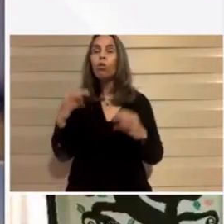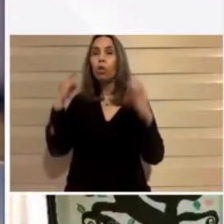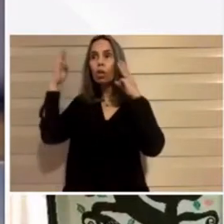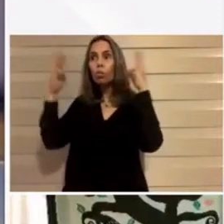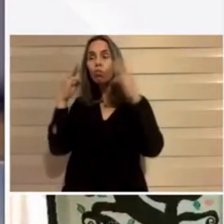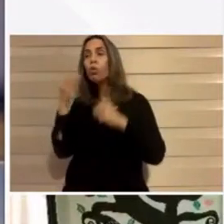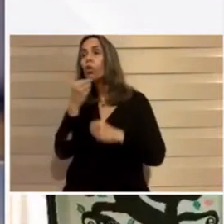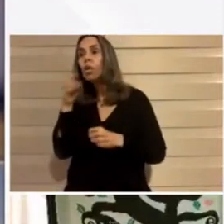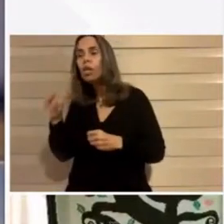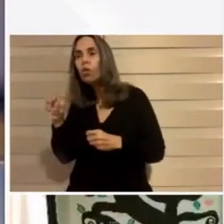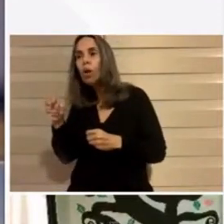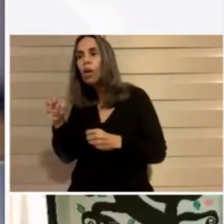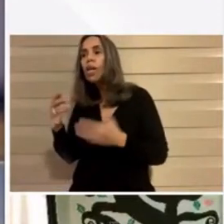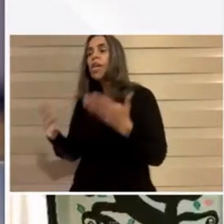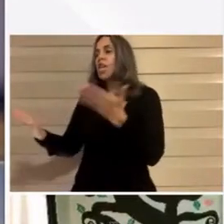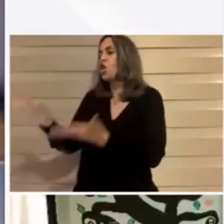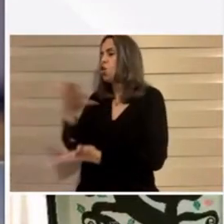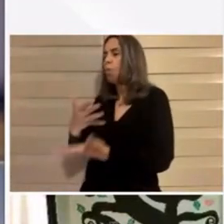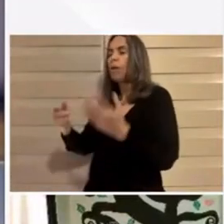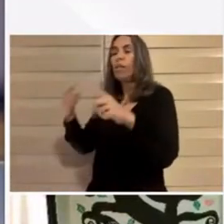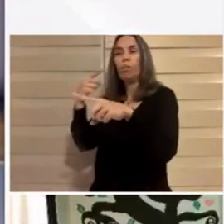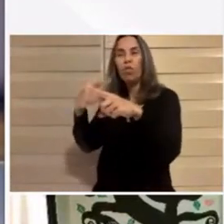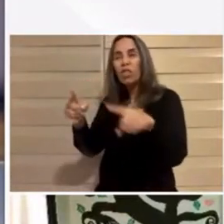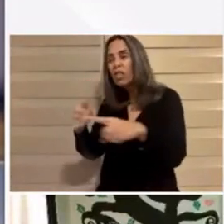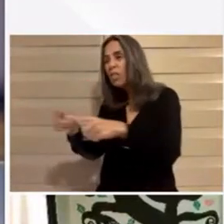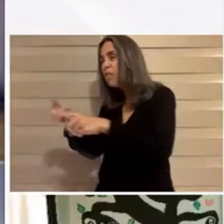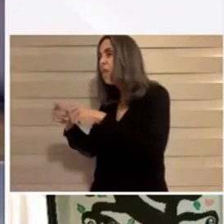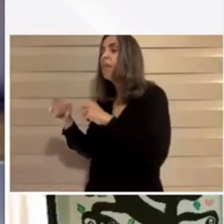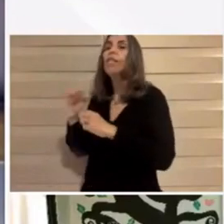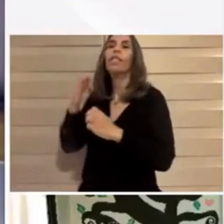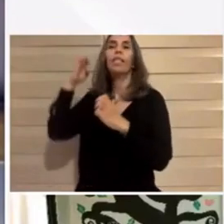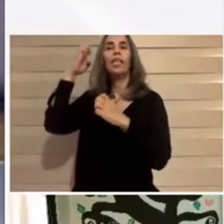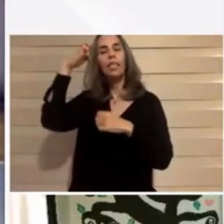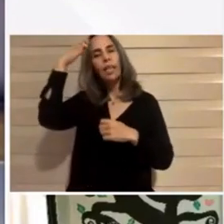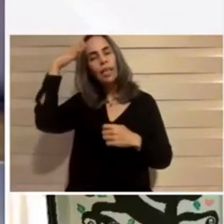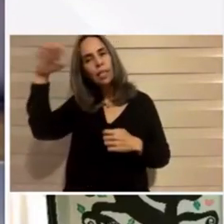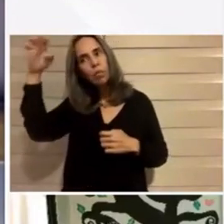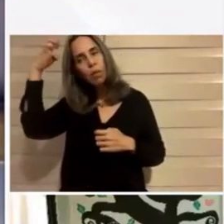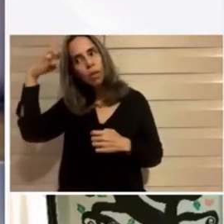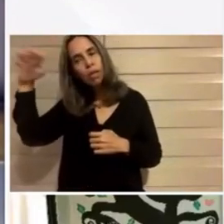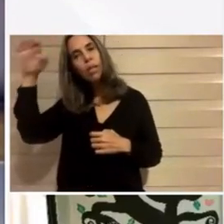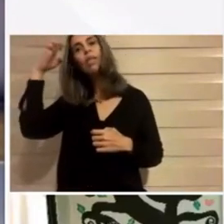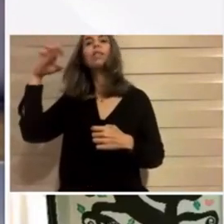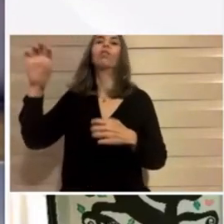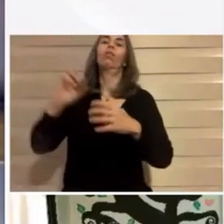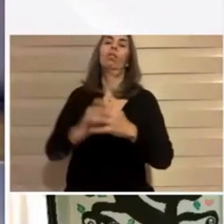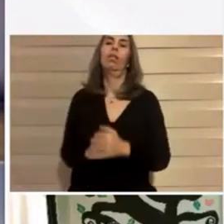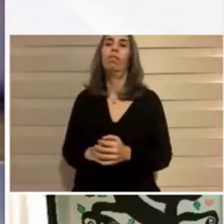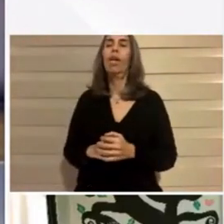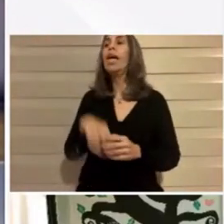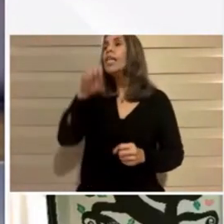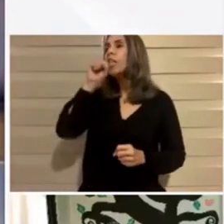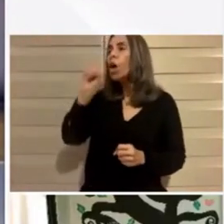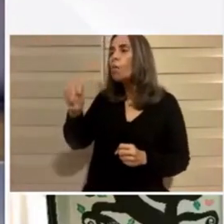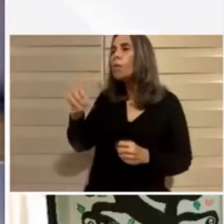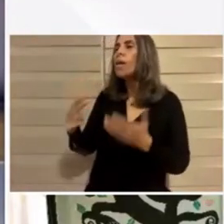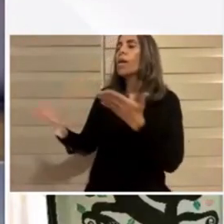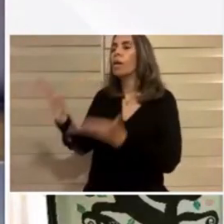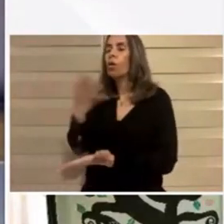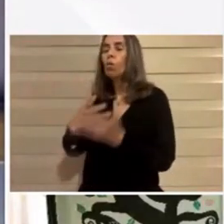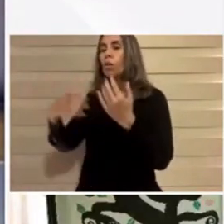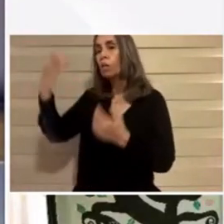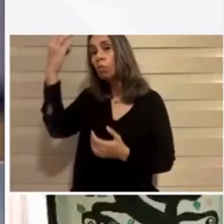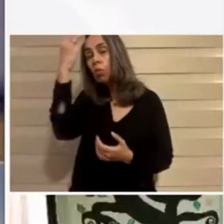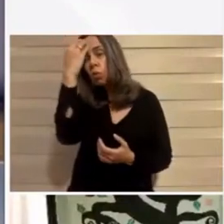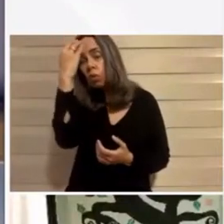Y finalmente, eso es lo que hacen todos los museos. Compartimos algo que se llama el conocimiento. Aquí se ha dicho que hay muchas